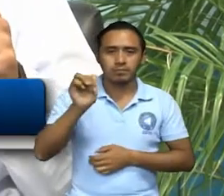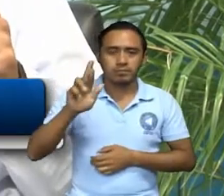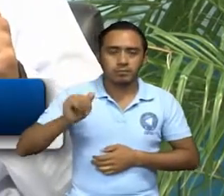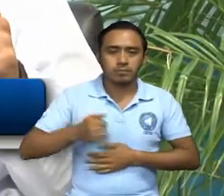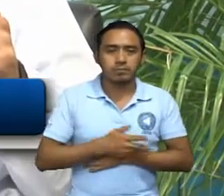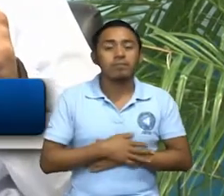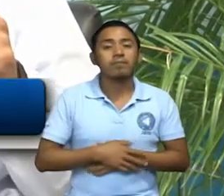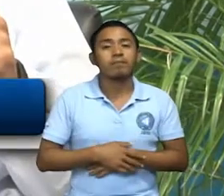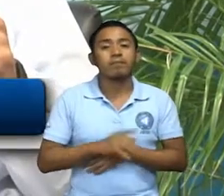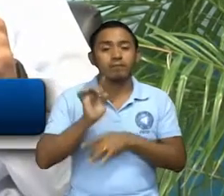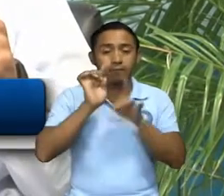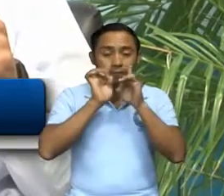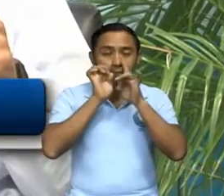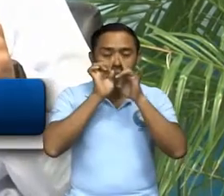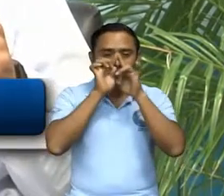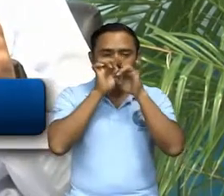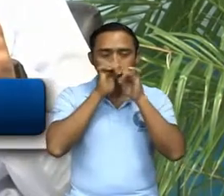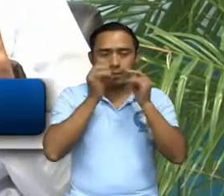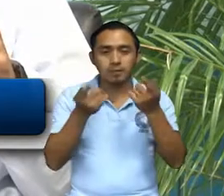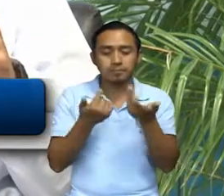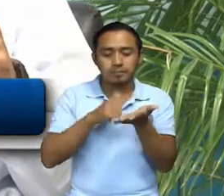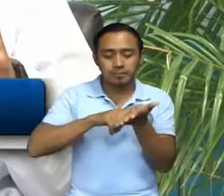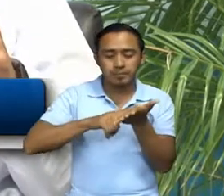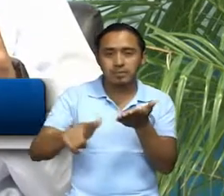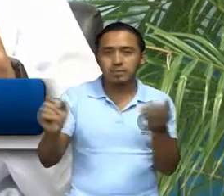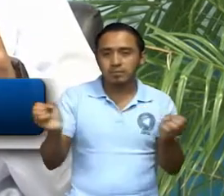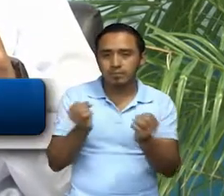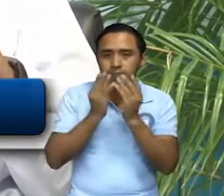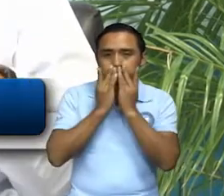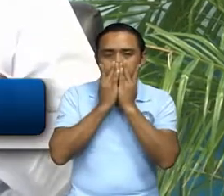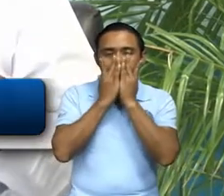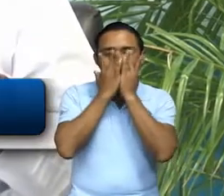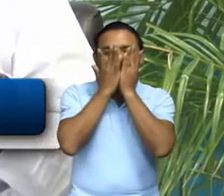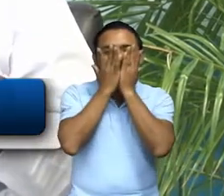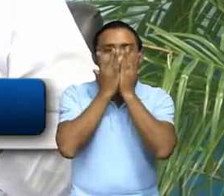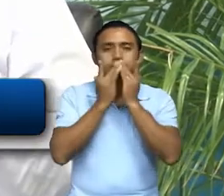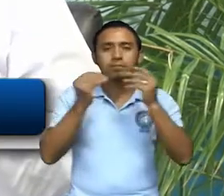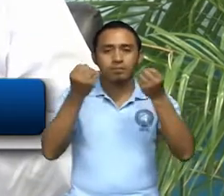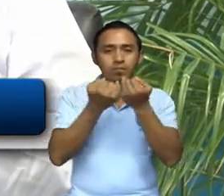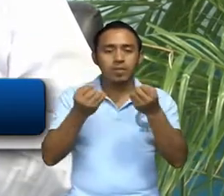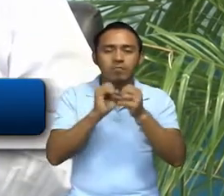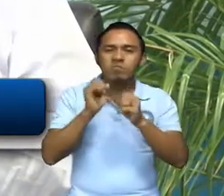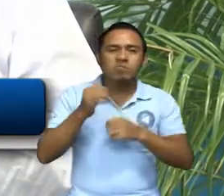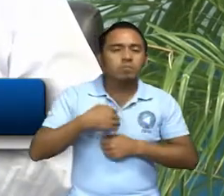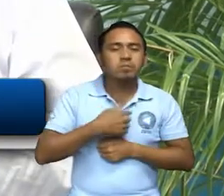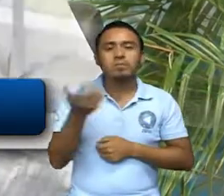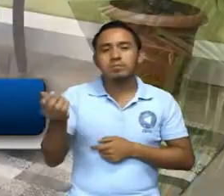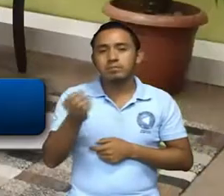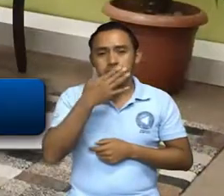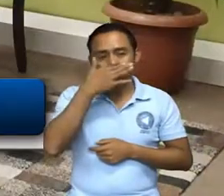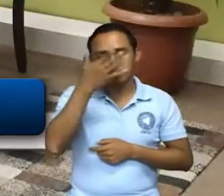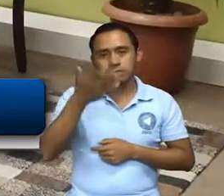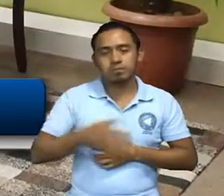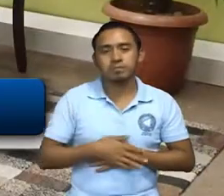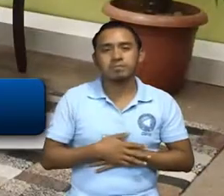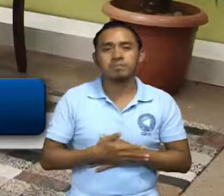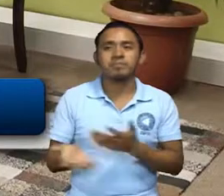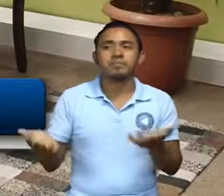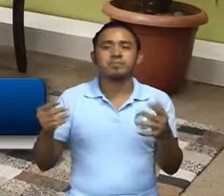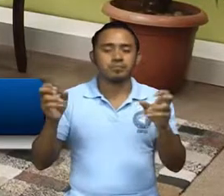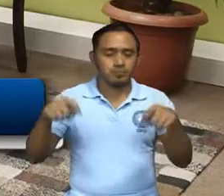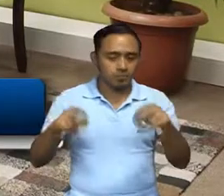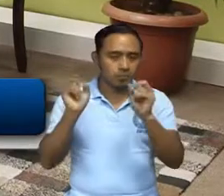Estos vasitos ayudan tanto a la depuración como como al mismo sentido del olfato. Ya, hablemos del sangrado